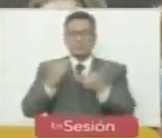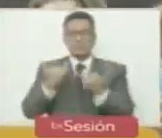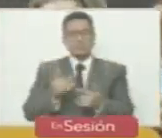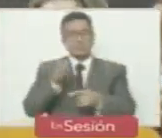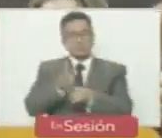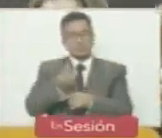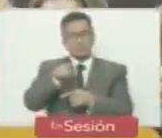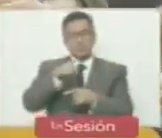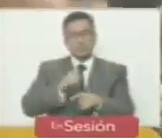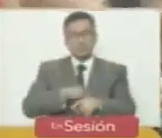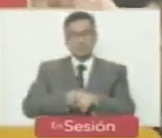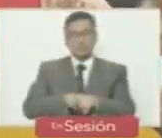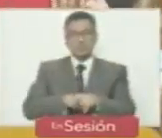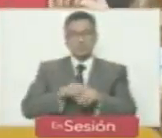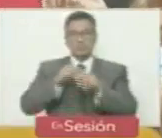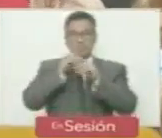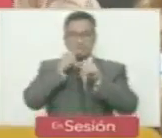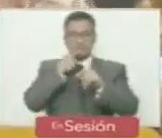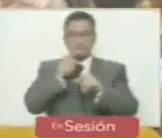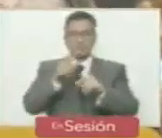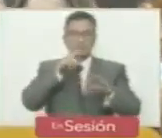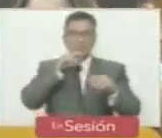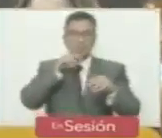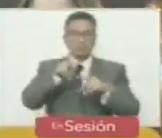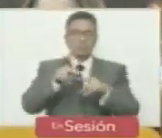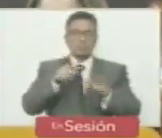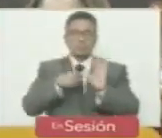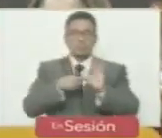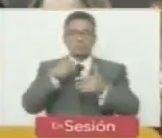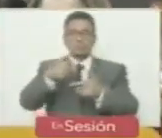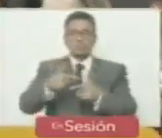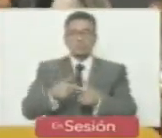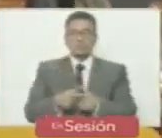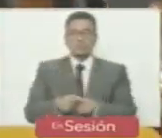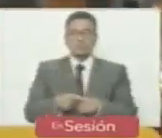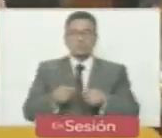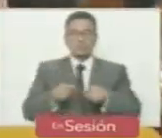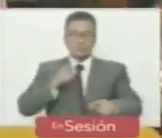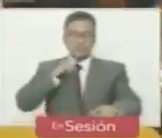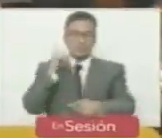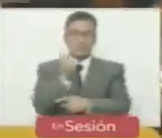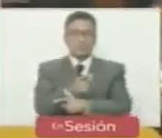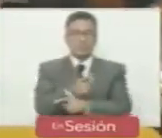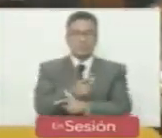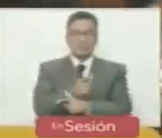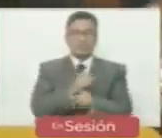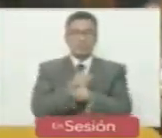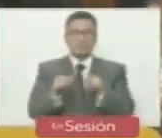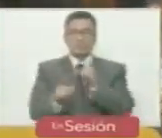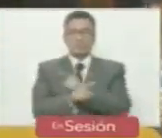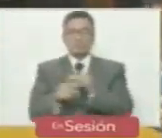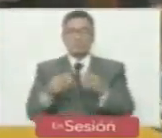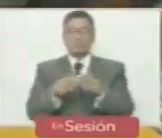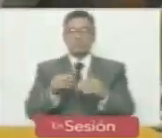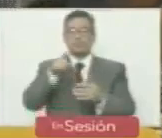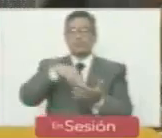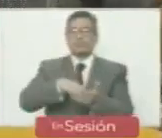eso, cuando el lenguaje entreguista de la colonia nos obligó a traducir el lenguaje en